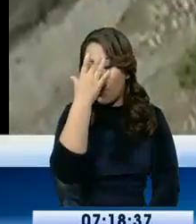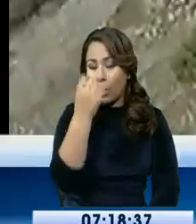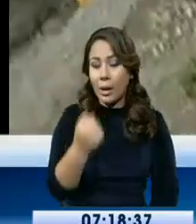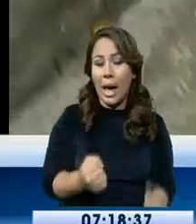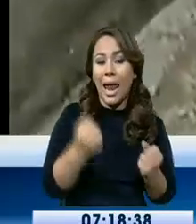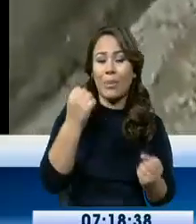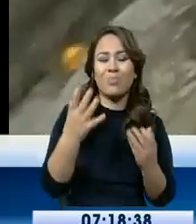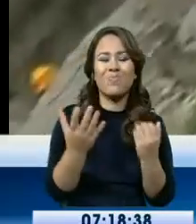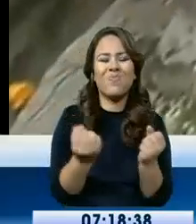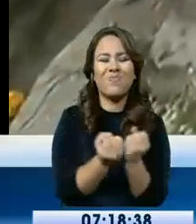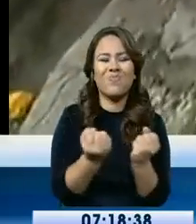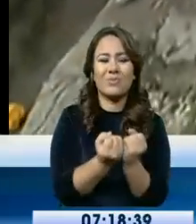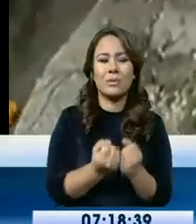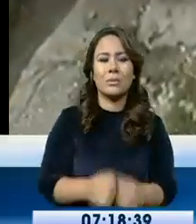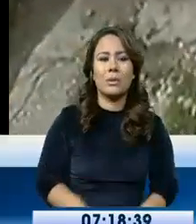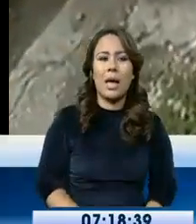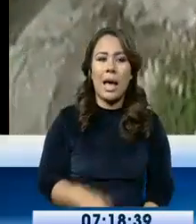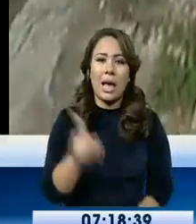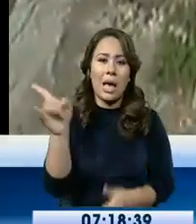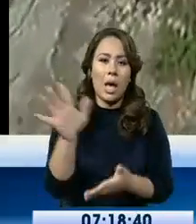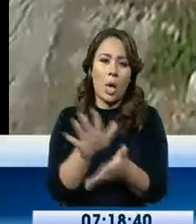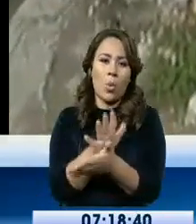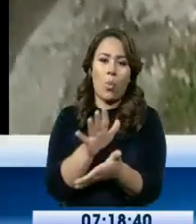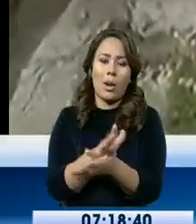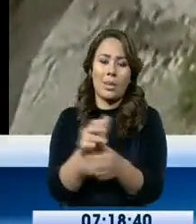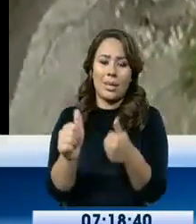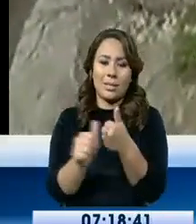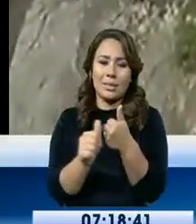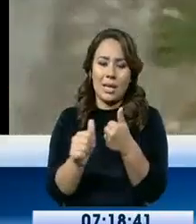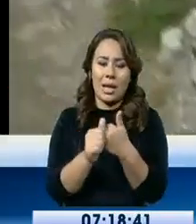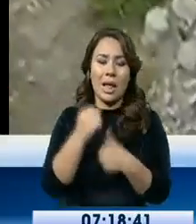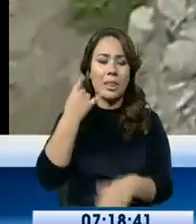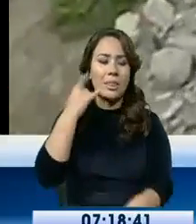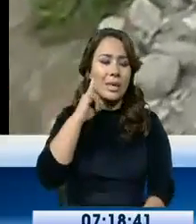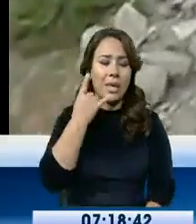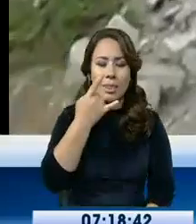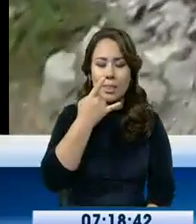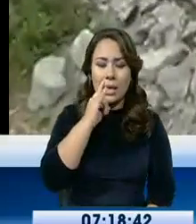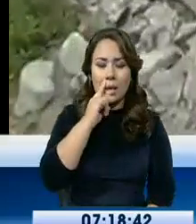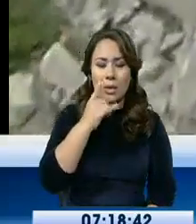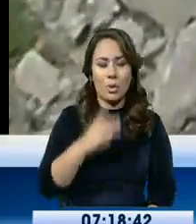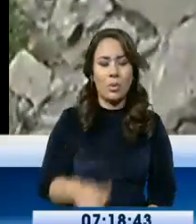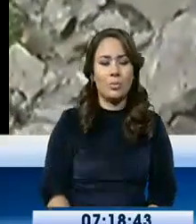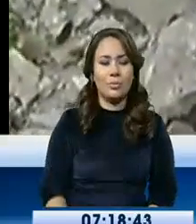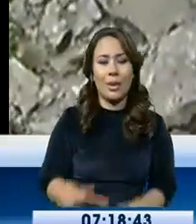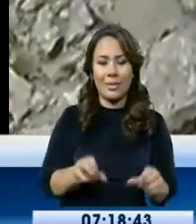demasiado. Imagínense que ahí hay una escuelita y los niños, las madres de familia que pasan con